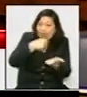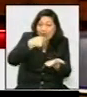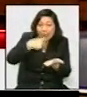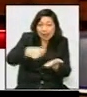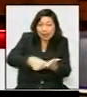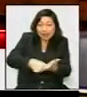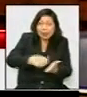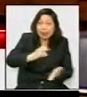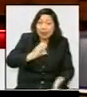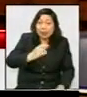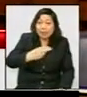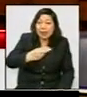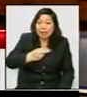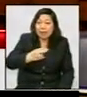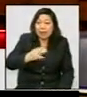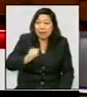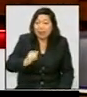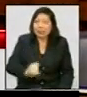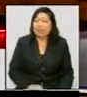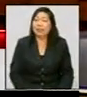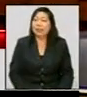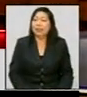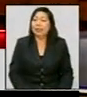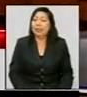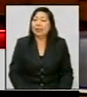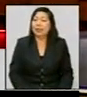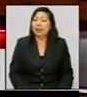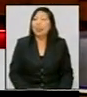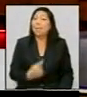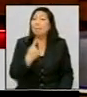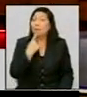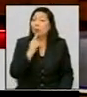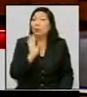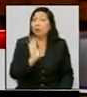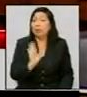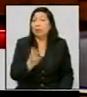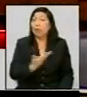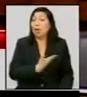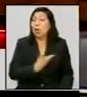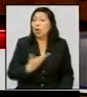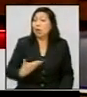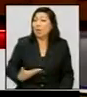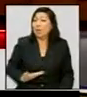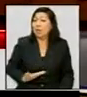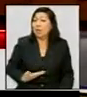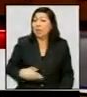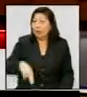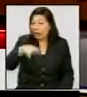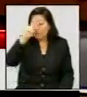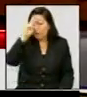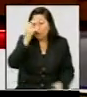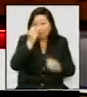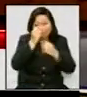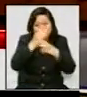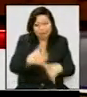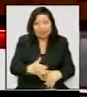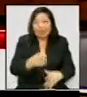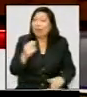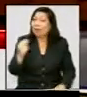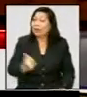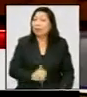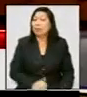señor Chávarri para que, en invocación a la gobernabilidad del país, renuncie